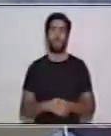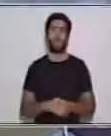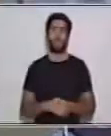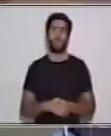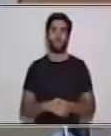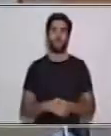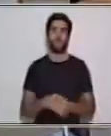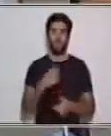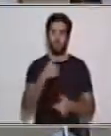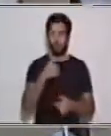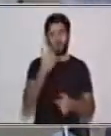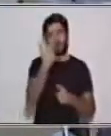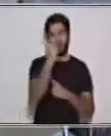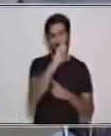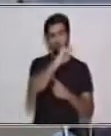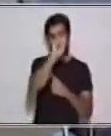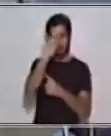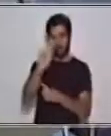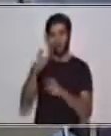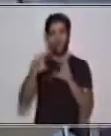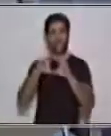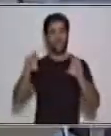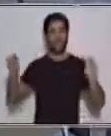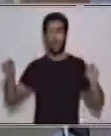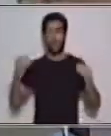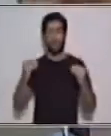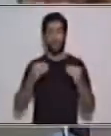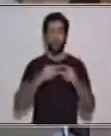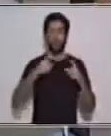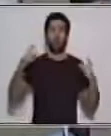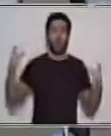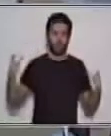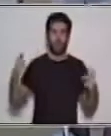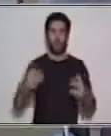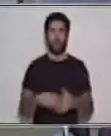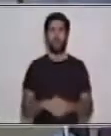regla, luego este otro punto,